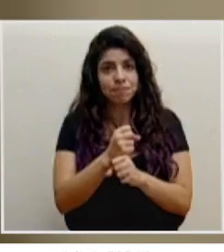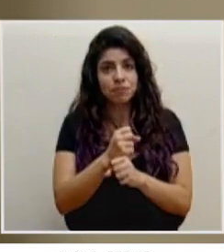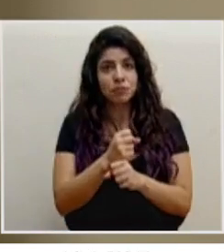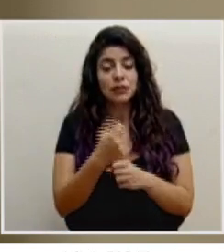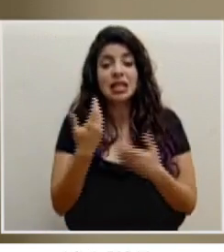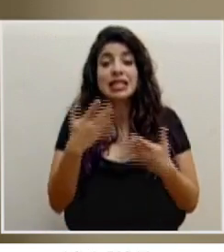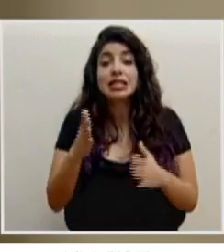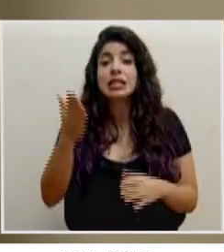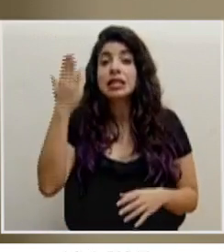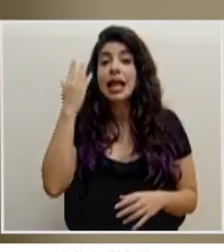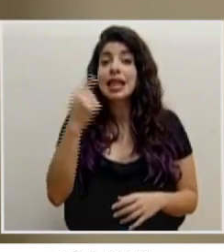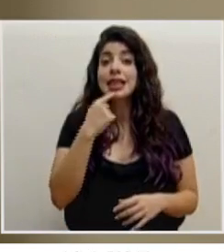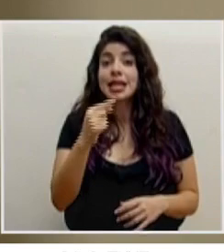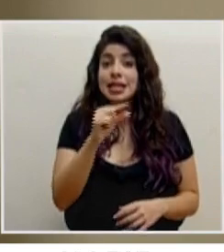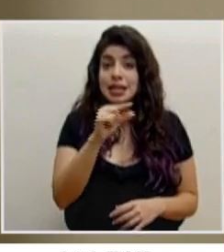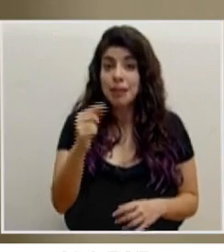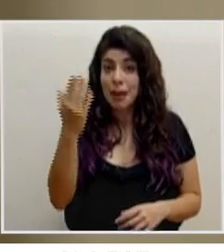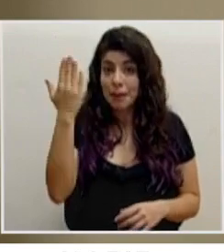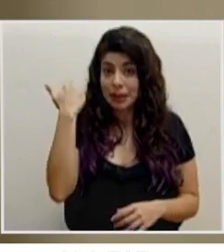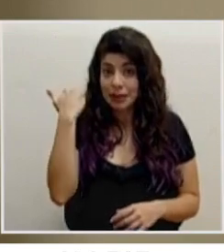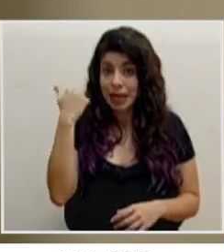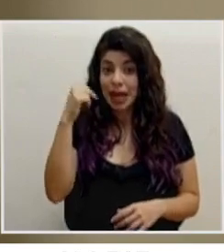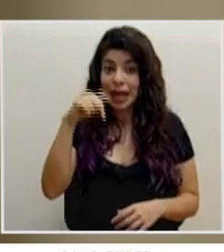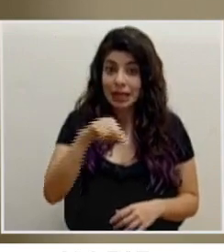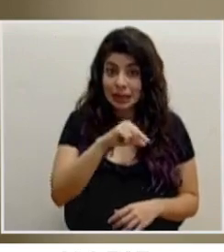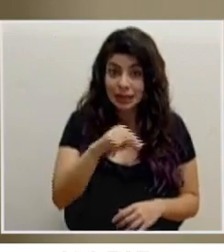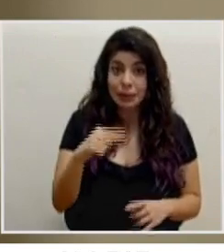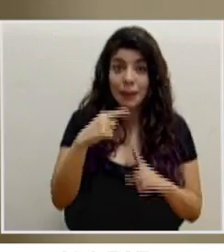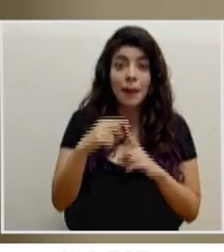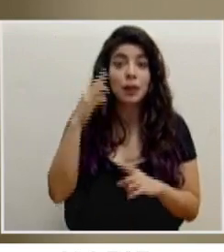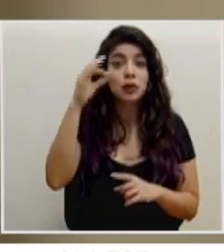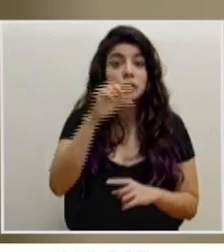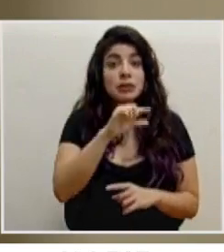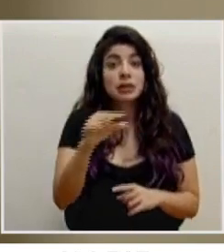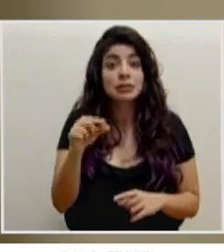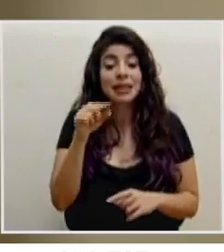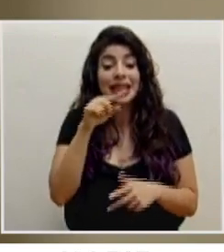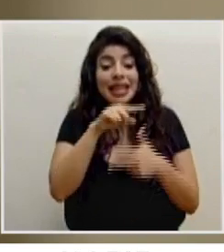que se ha mencionado la semana anterior, esta semana y las siguientes son las